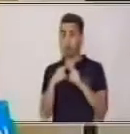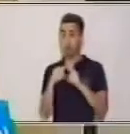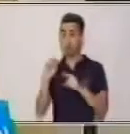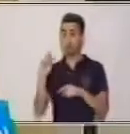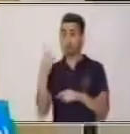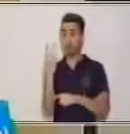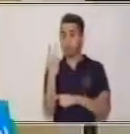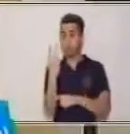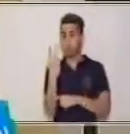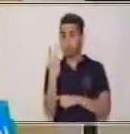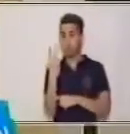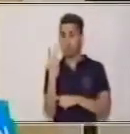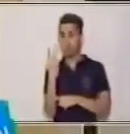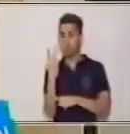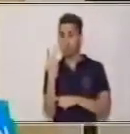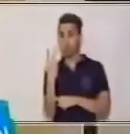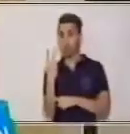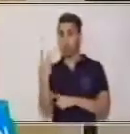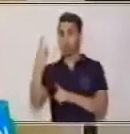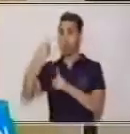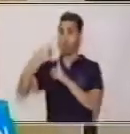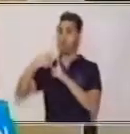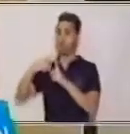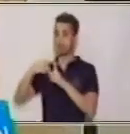segundo más